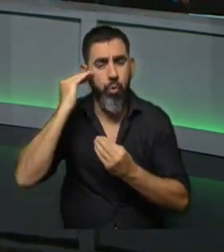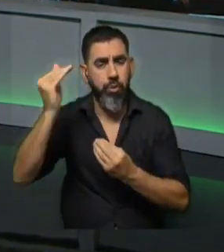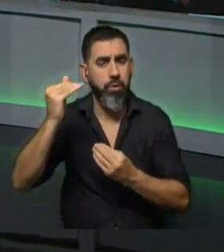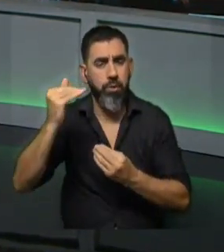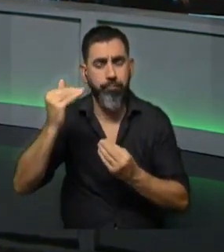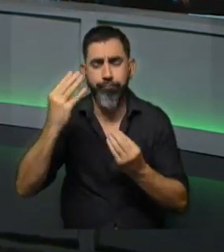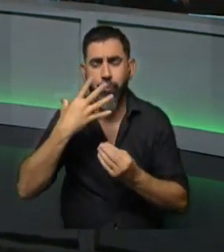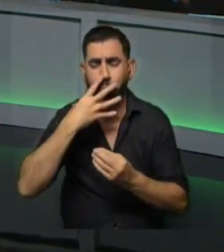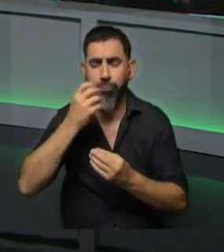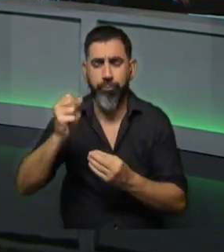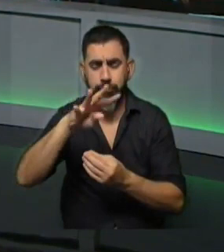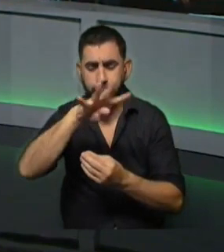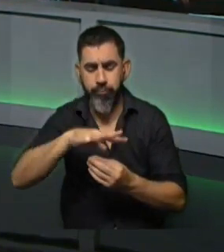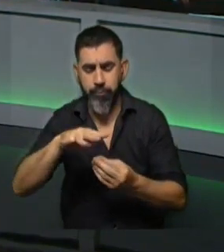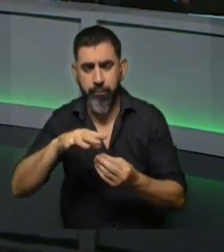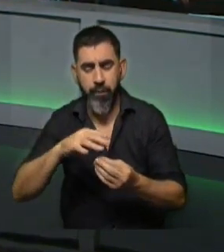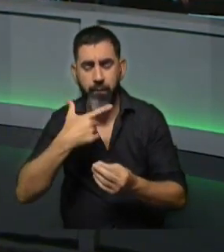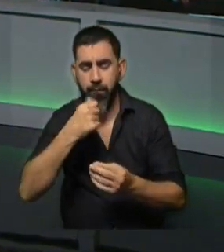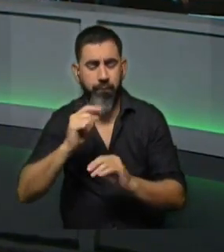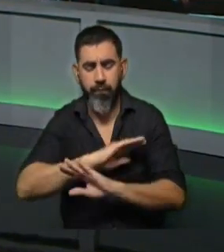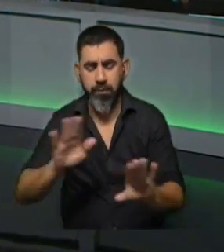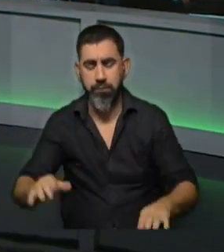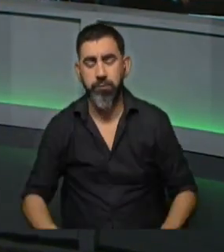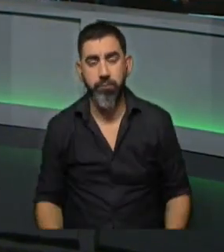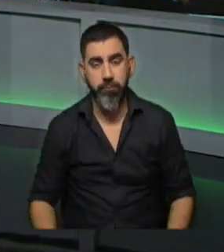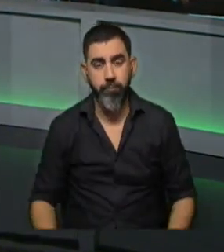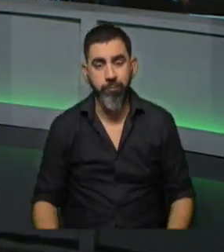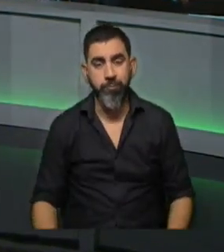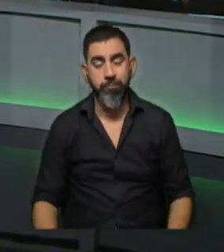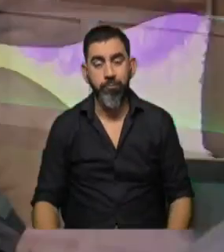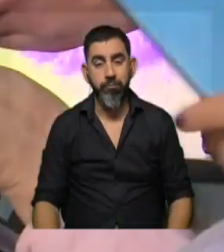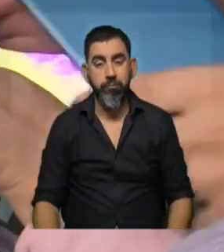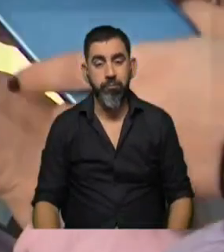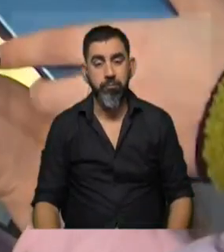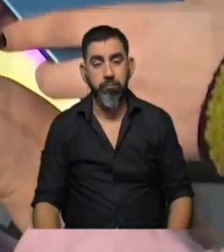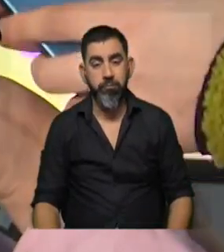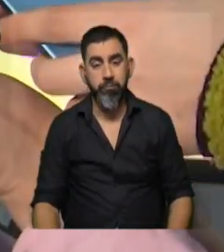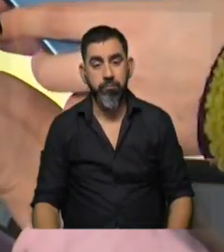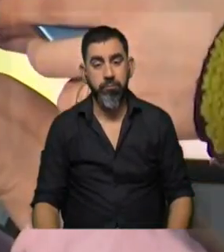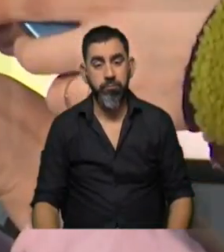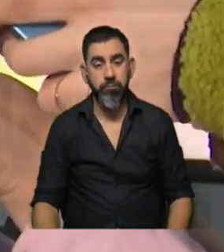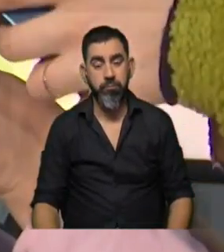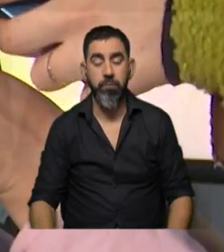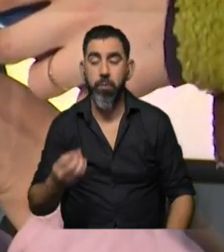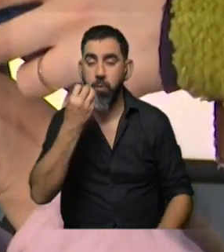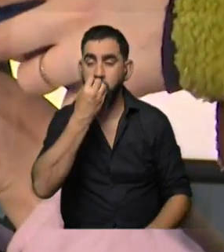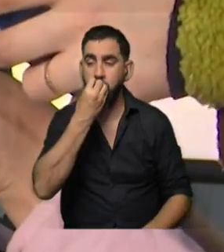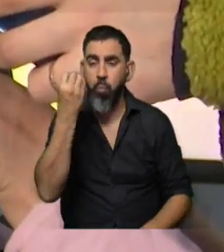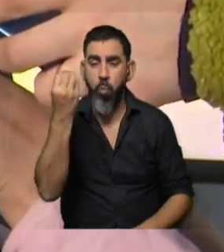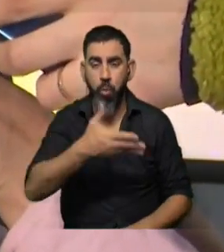no pueden leer un texto simple y entenderlo dijo el ministro Yo creo que es muy bueno